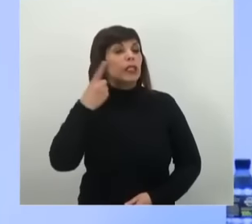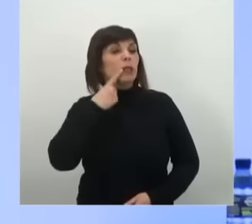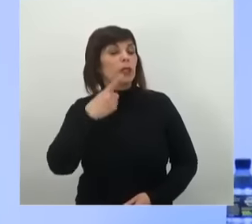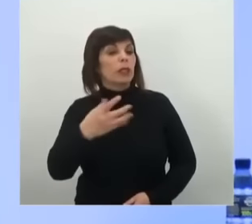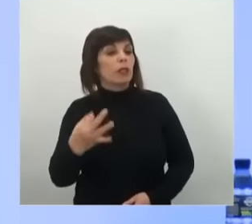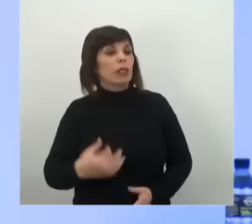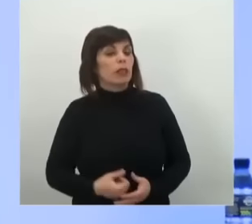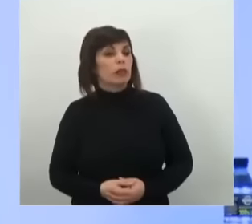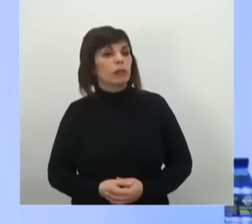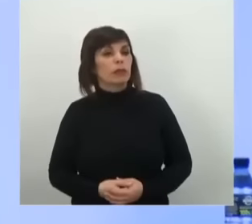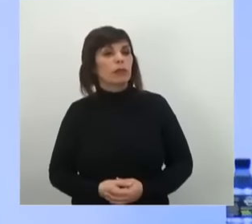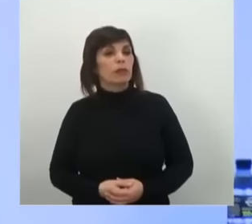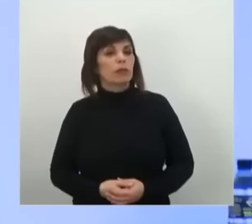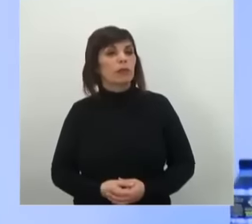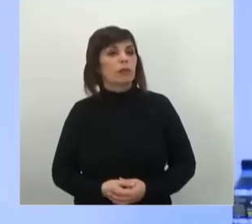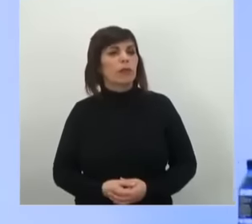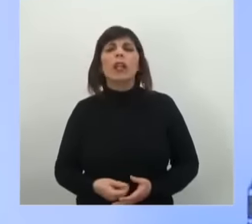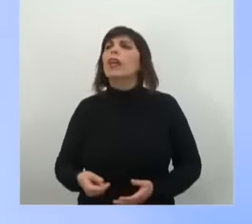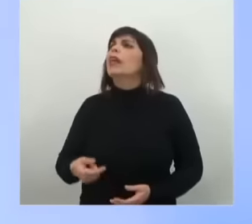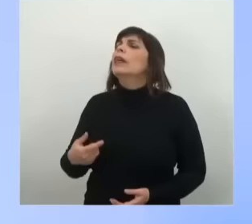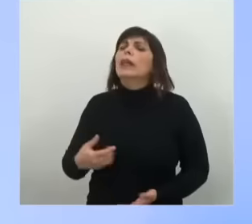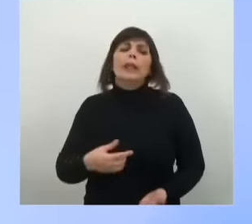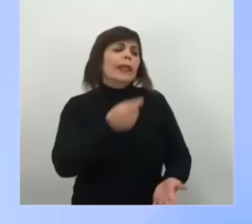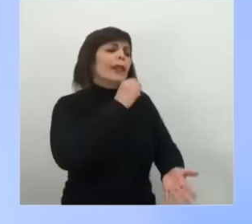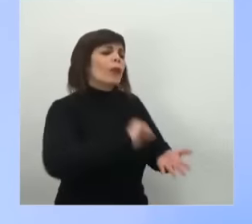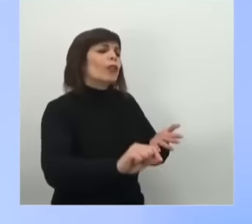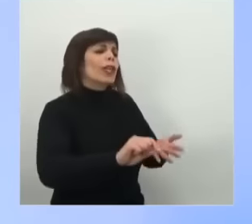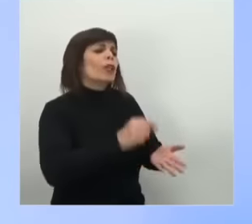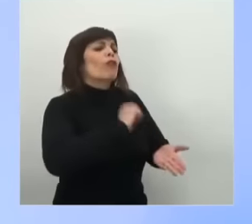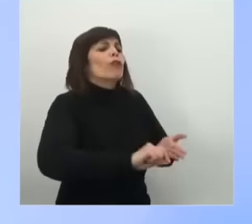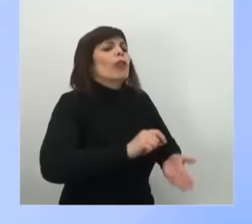Y quién te dijo que firmes el contrato